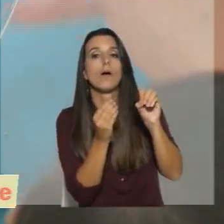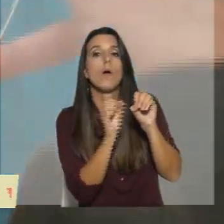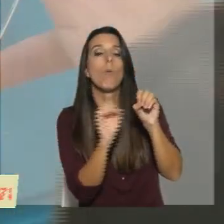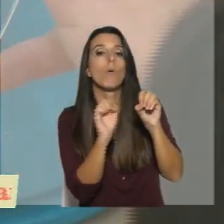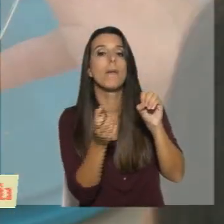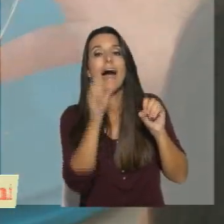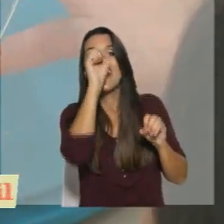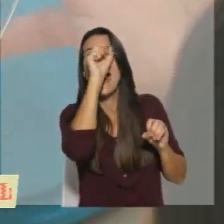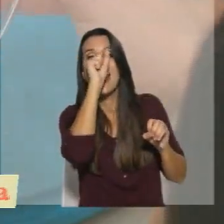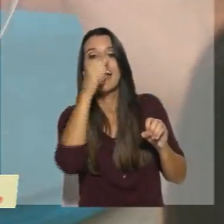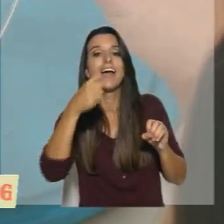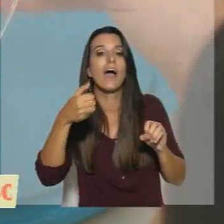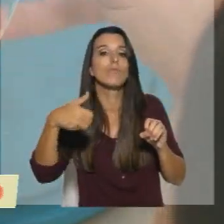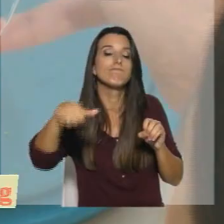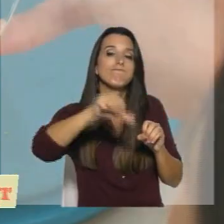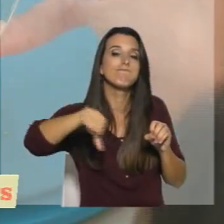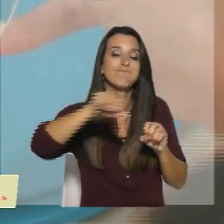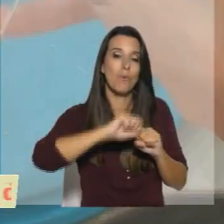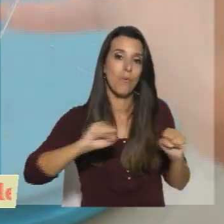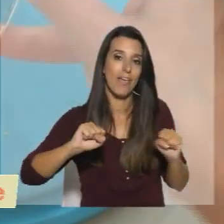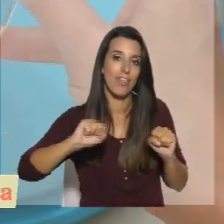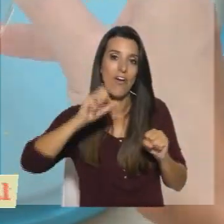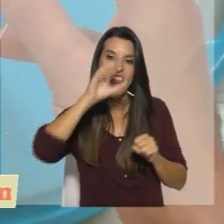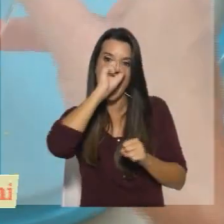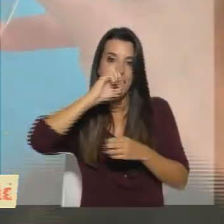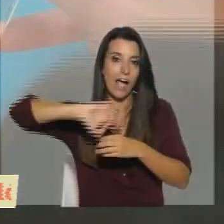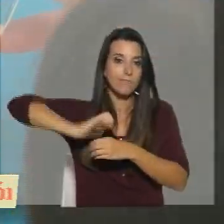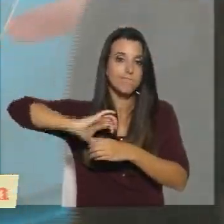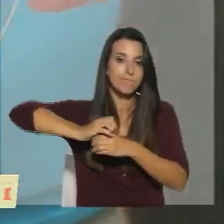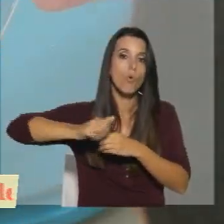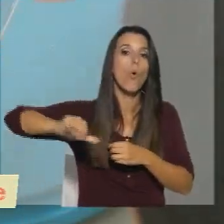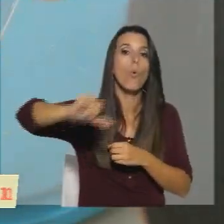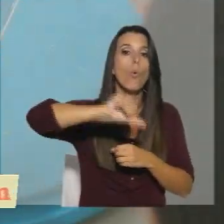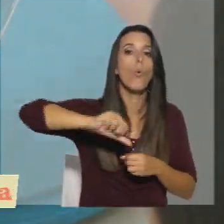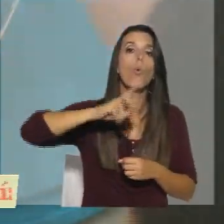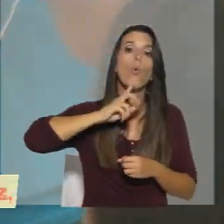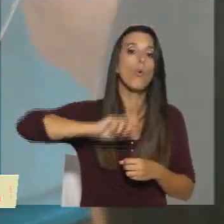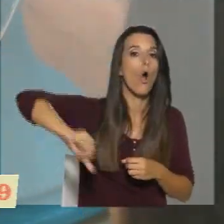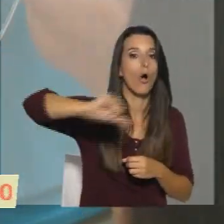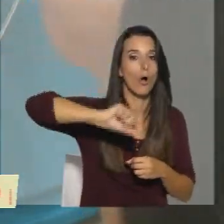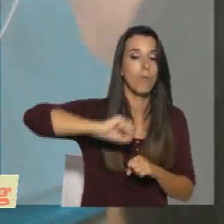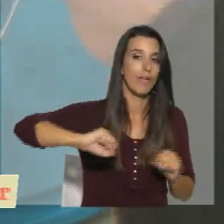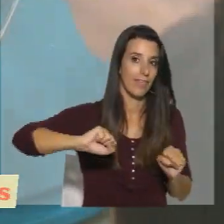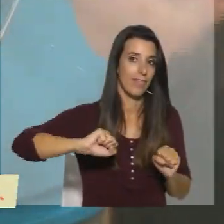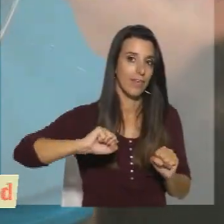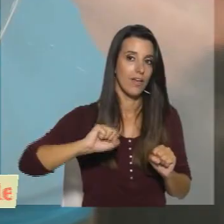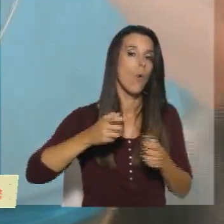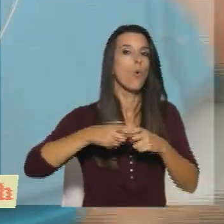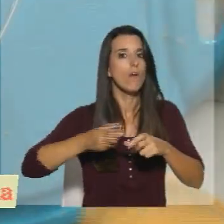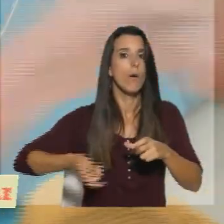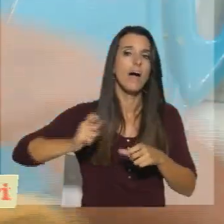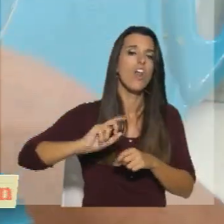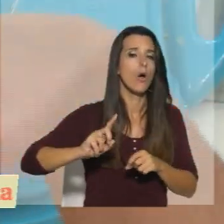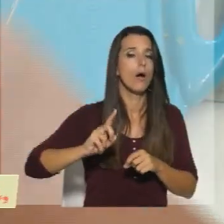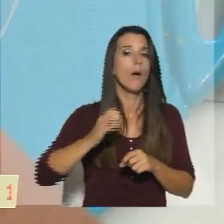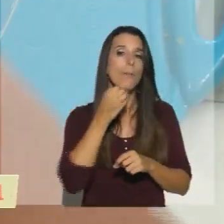jugo de naranja. Ah, el jugo de naranja. Claro, porque viste que a veces que hay huevitos que son chiquitos. Sí, sí, sí. ¿No? Y en este caso yo lo noté. No le agregás otro huevo, sino le agregás jugo